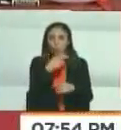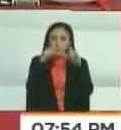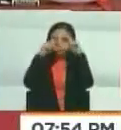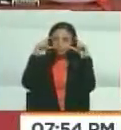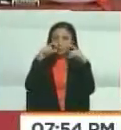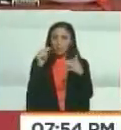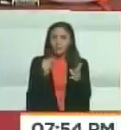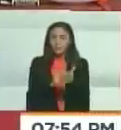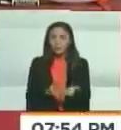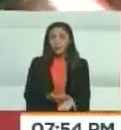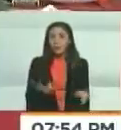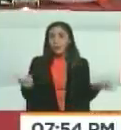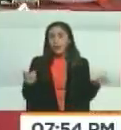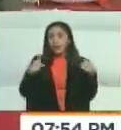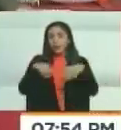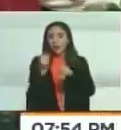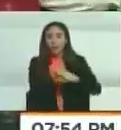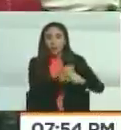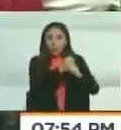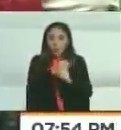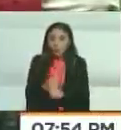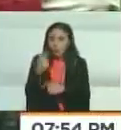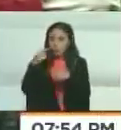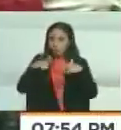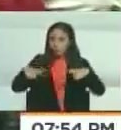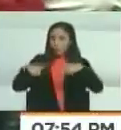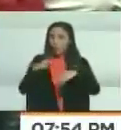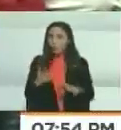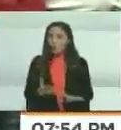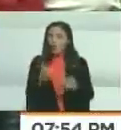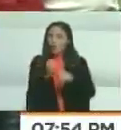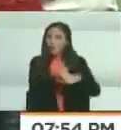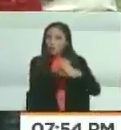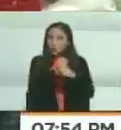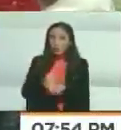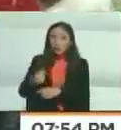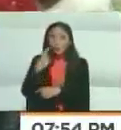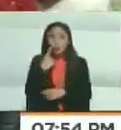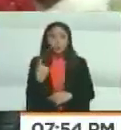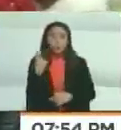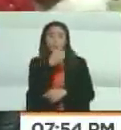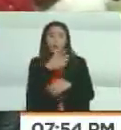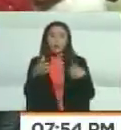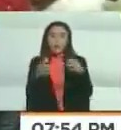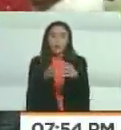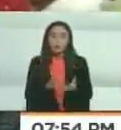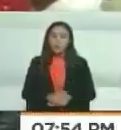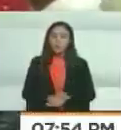fue un abuso. Aquí el Partido Socialista Unido de Venezuela, primera fuerza.